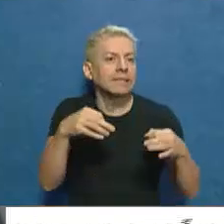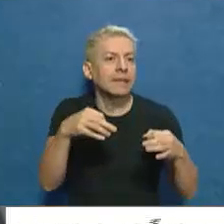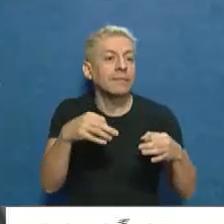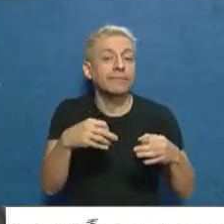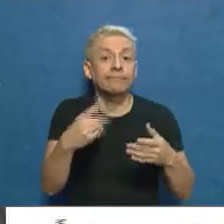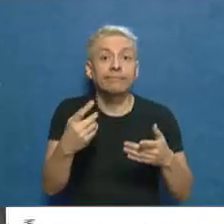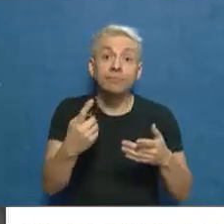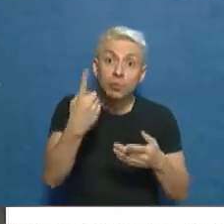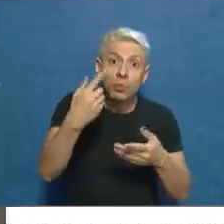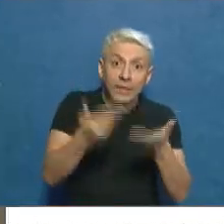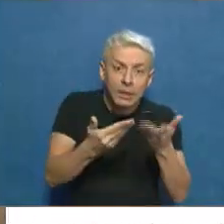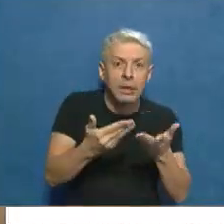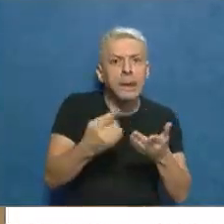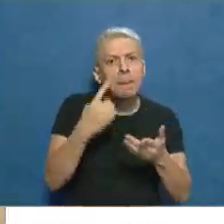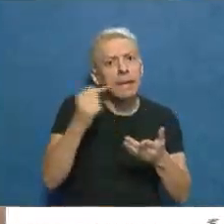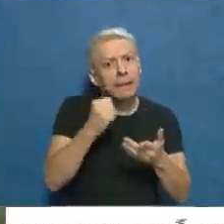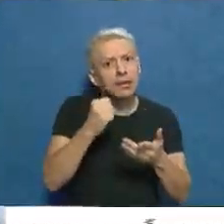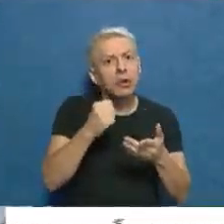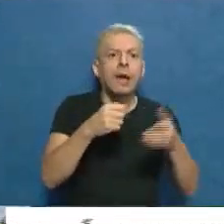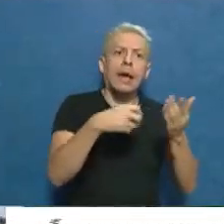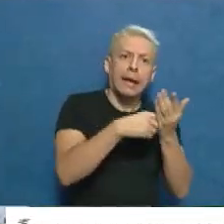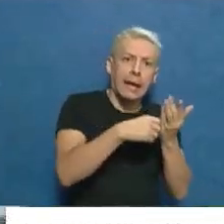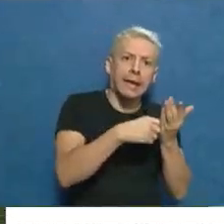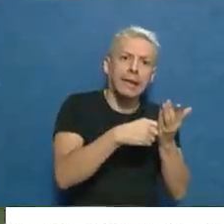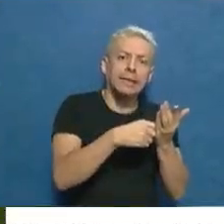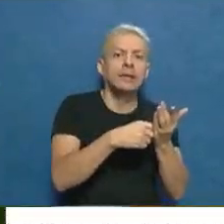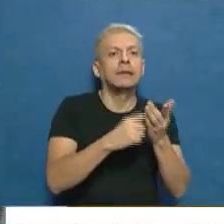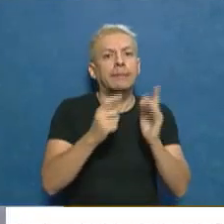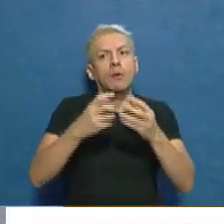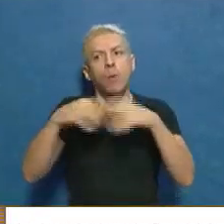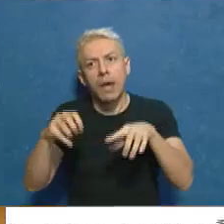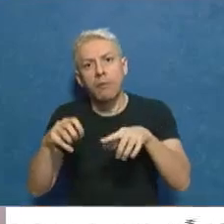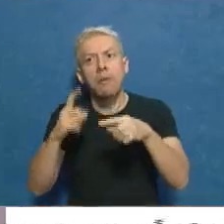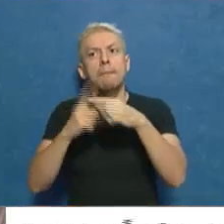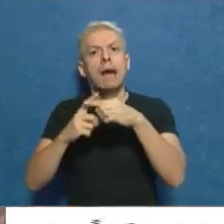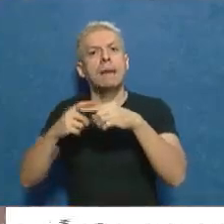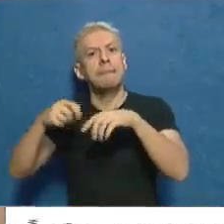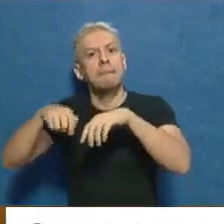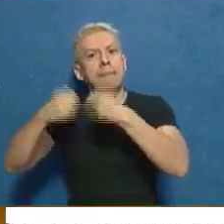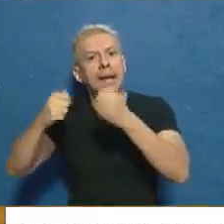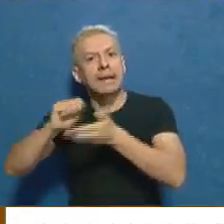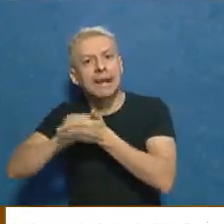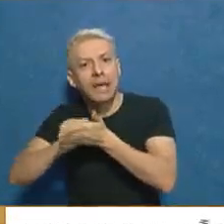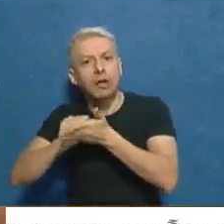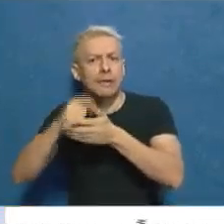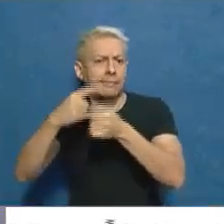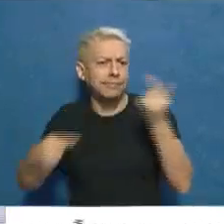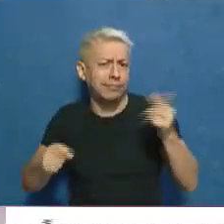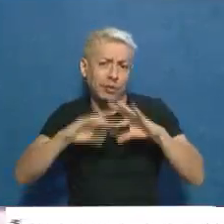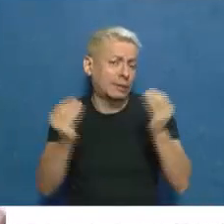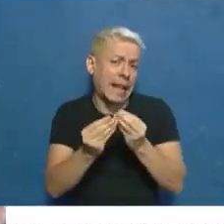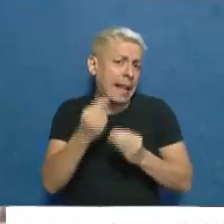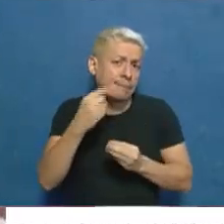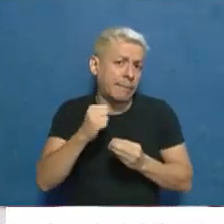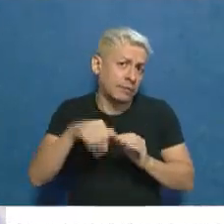de 1.000 pesos debido al precio de la carne, pero además de los huevos, el pan rallado y otros ingredientes. Ahora